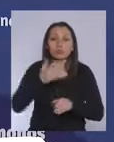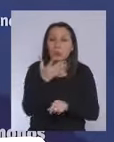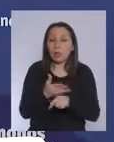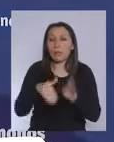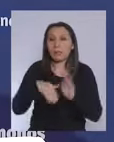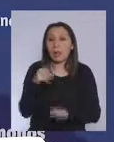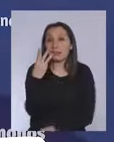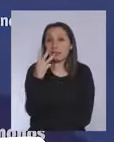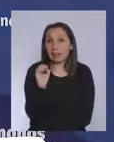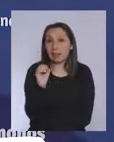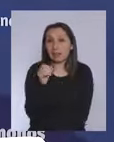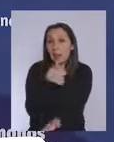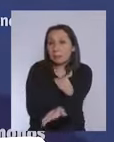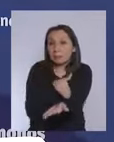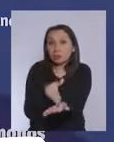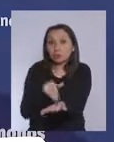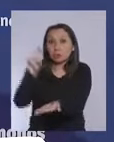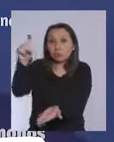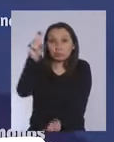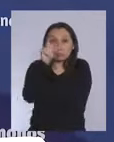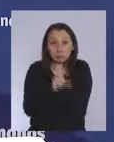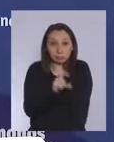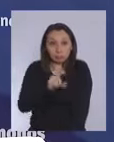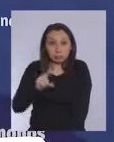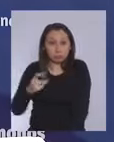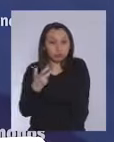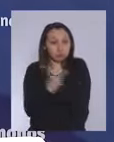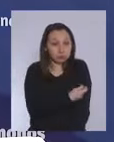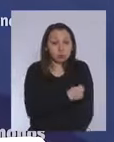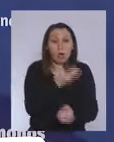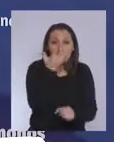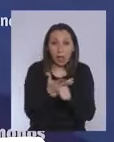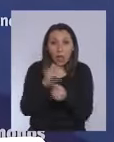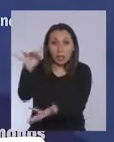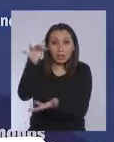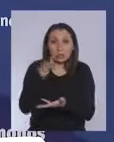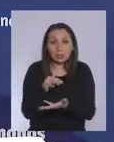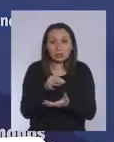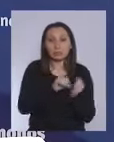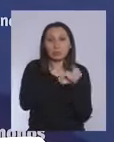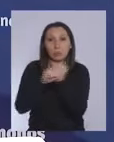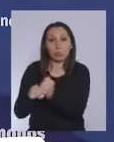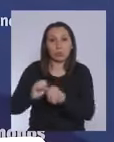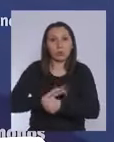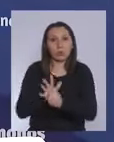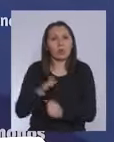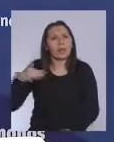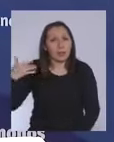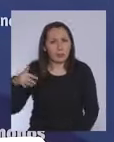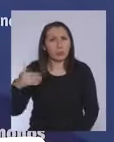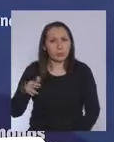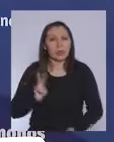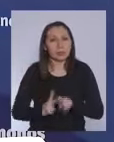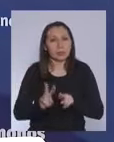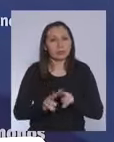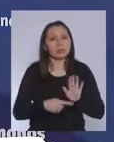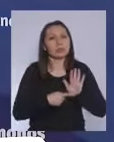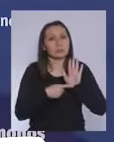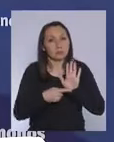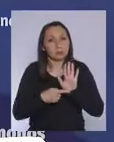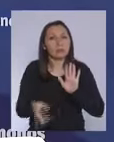con más de 30 millones de dosis de vacunas en contra el coronavirus es un paso importantísimo que quiero